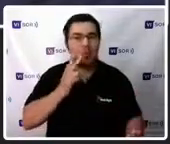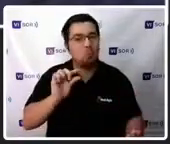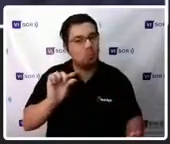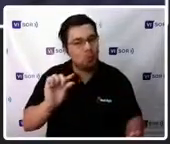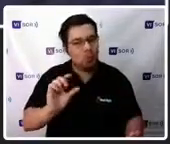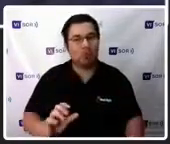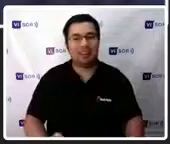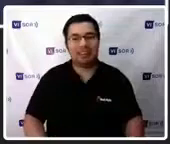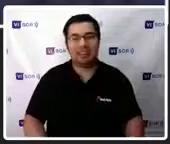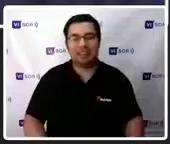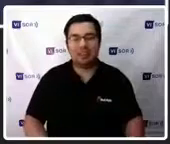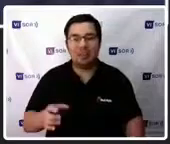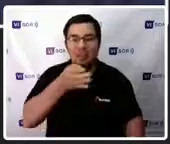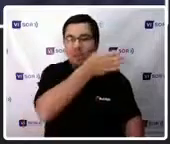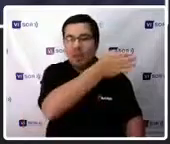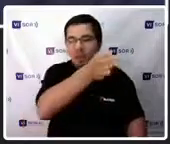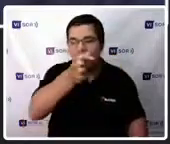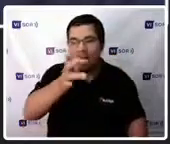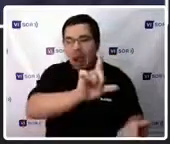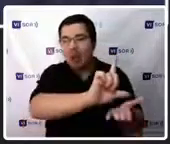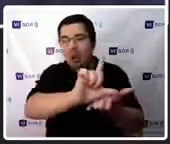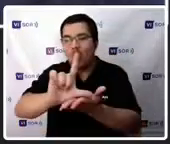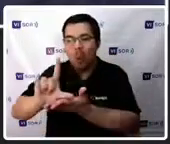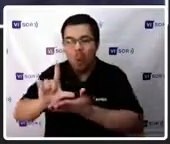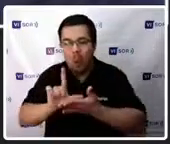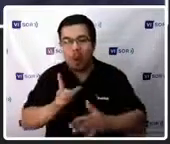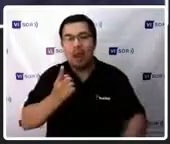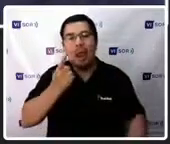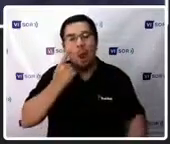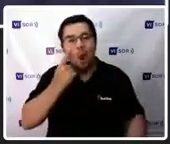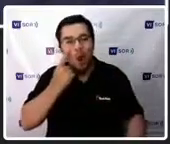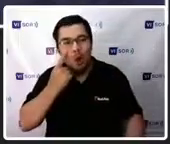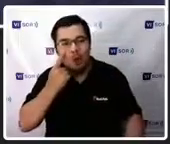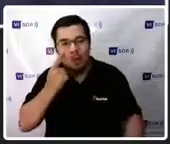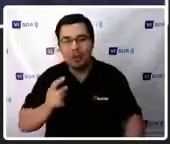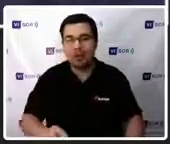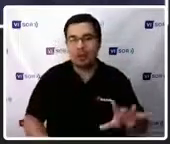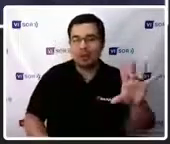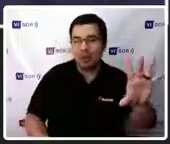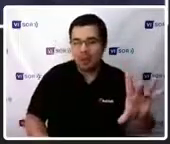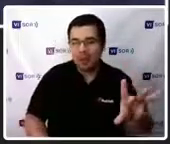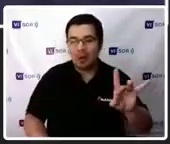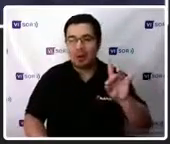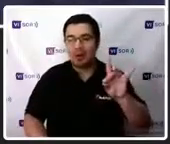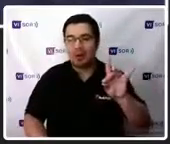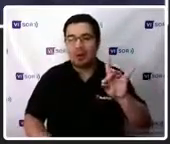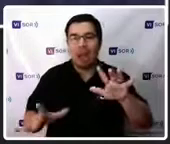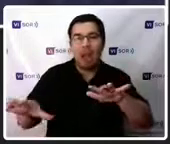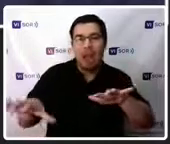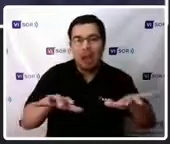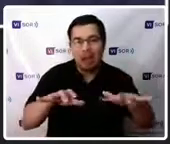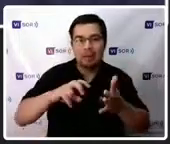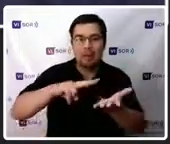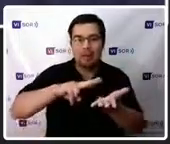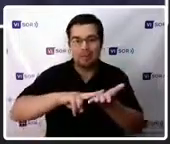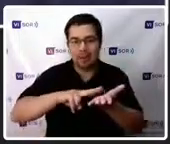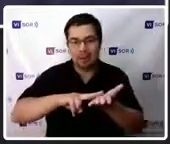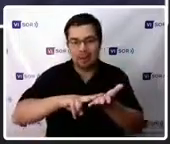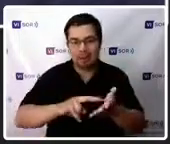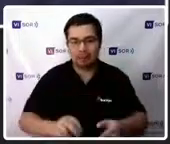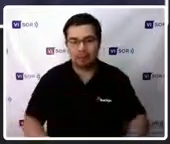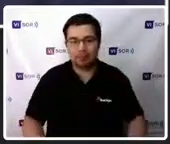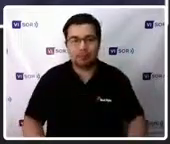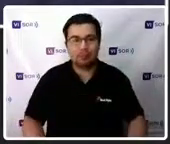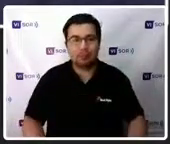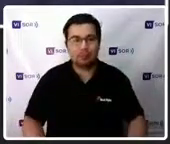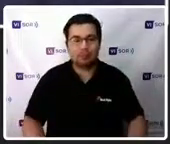la pasamos bien, te vas como conociendo y encontrando la actividad real, pues. Entonces, más te